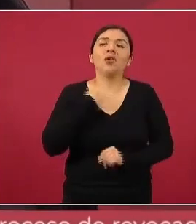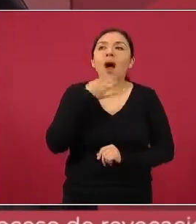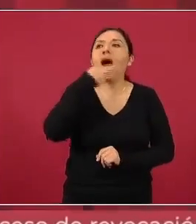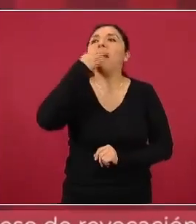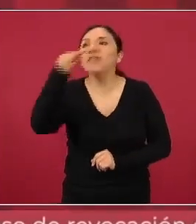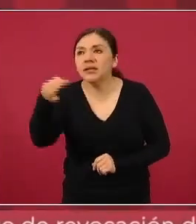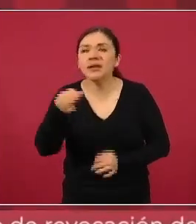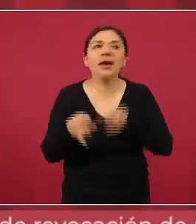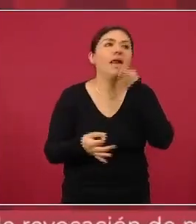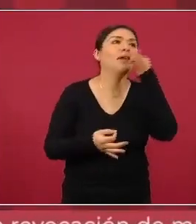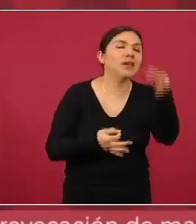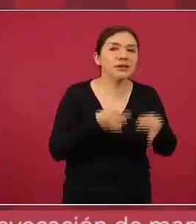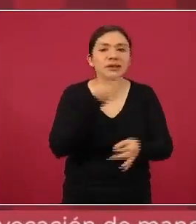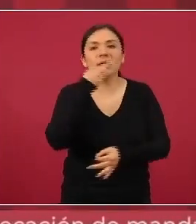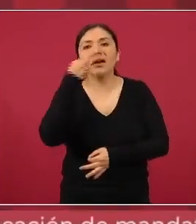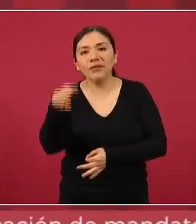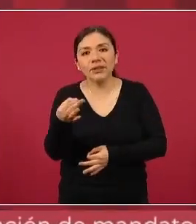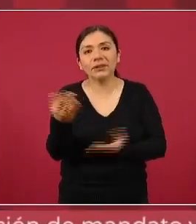avisando.